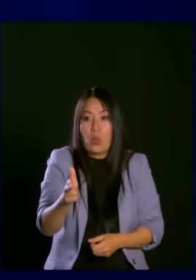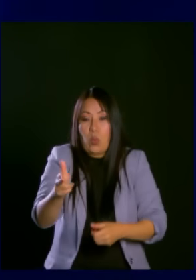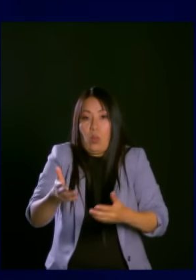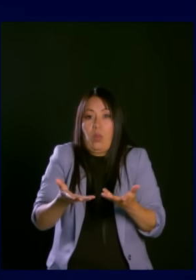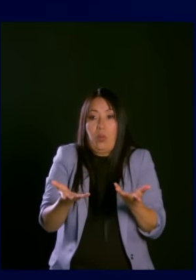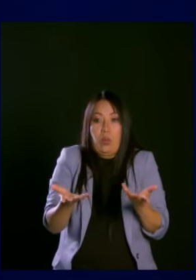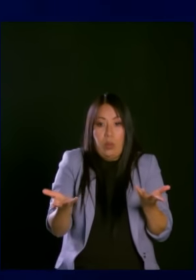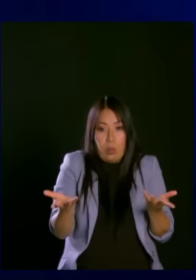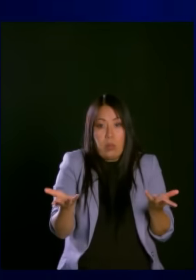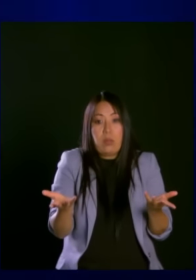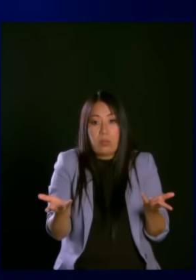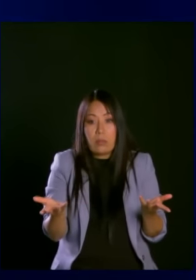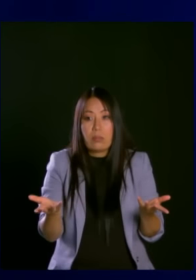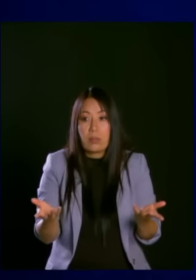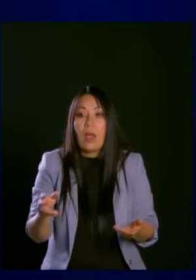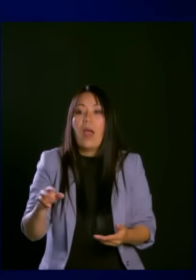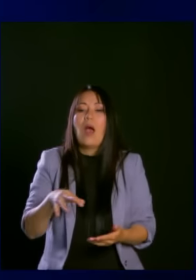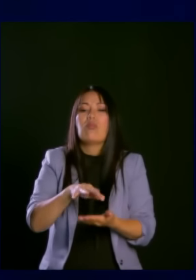para empezar. Todo lo demás iba a ser toda la fe.